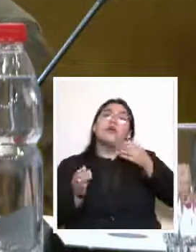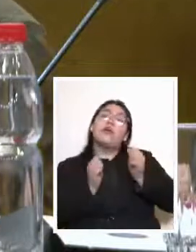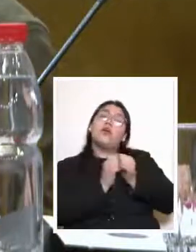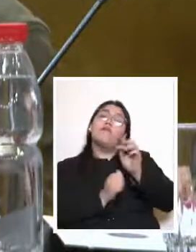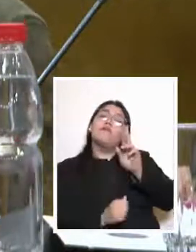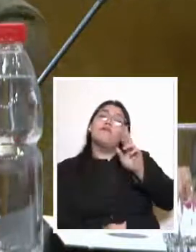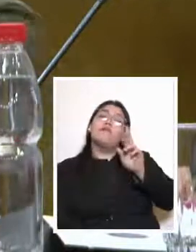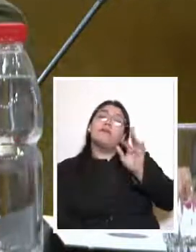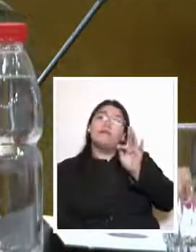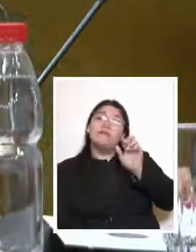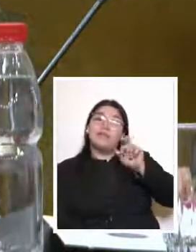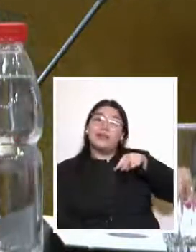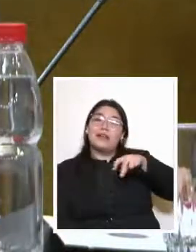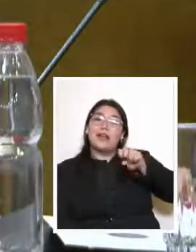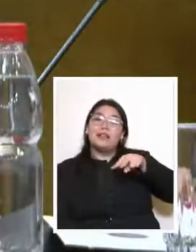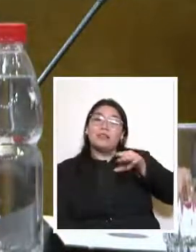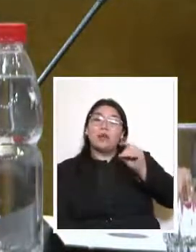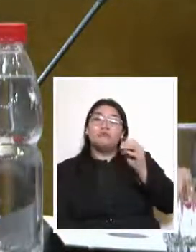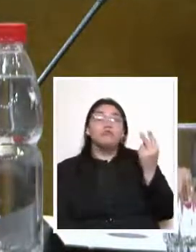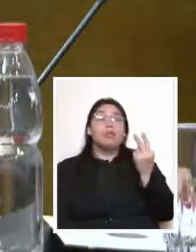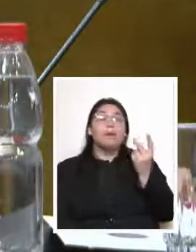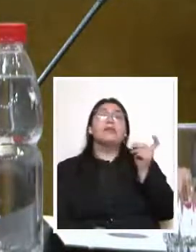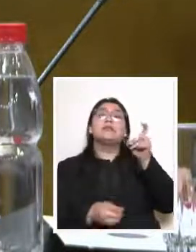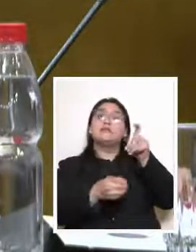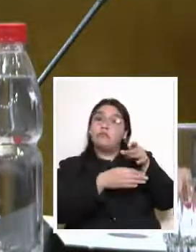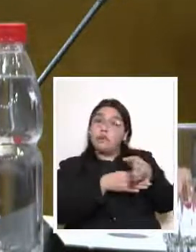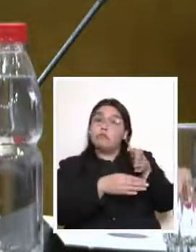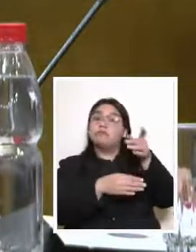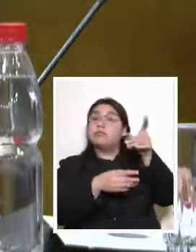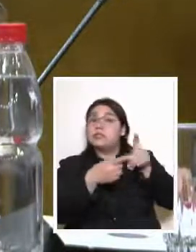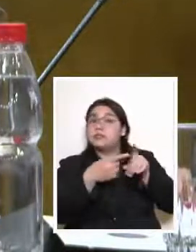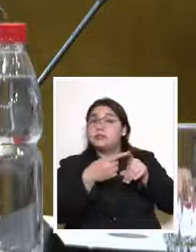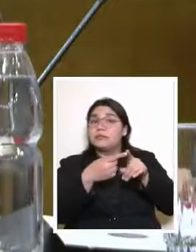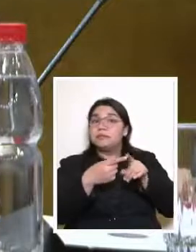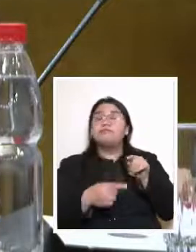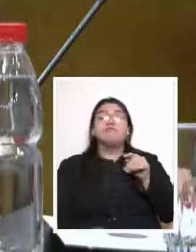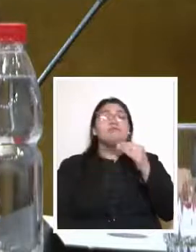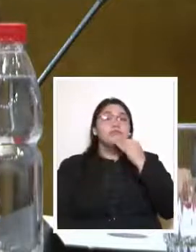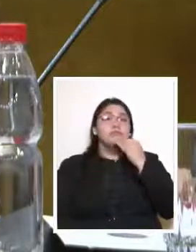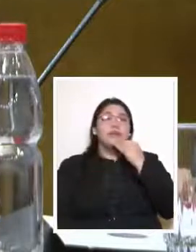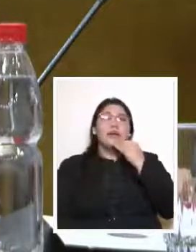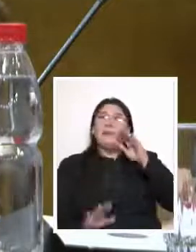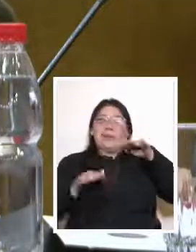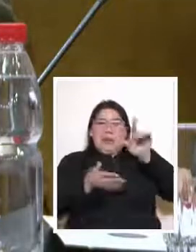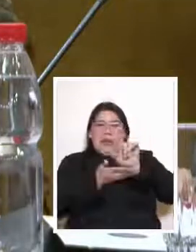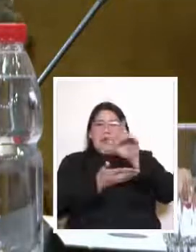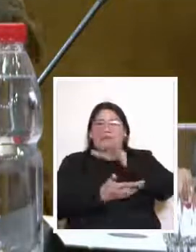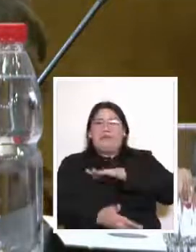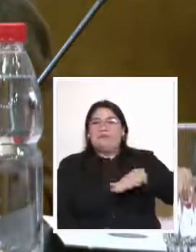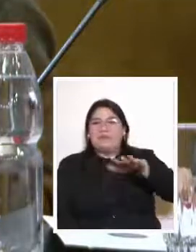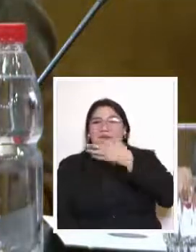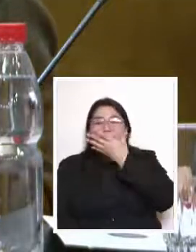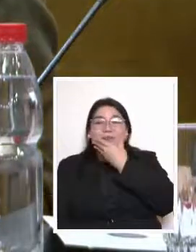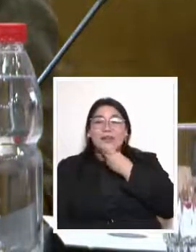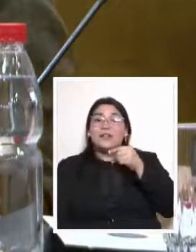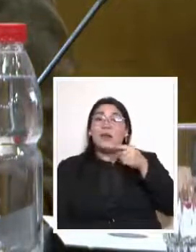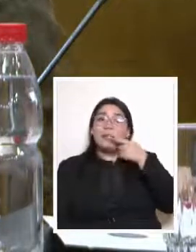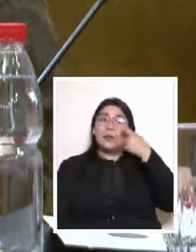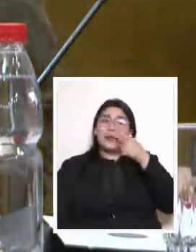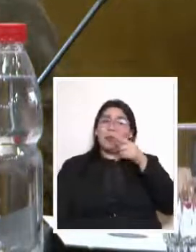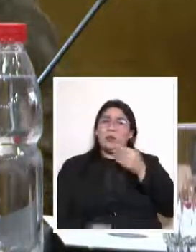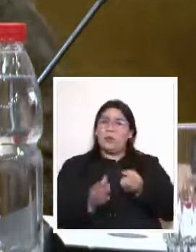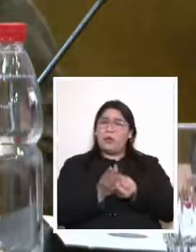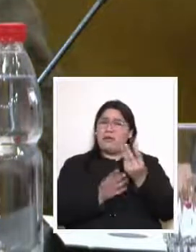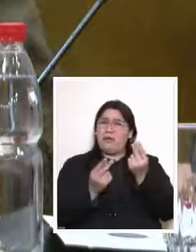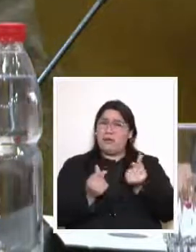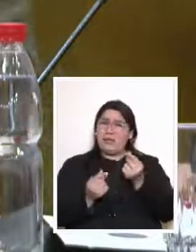los autores del reporte, y nos preguntaban aquí, en este mismo hermoso espacio, ¿qué tienen de nuevo esas habilidades para el siglo XXI? Cuando uno dice